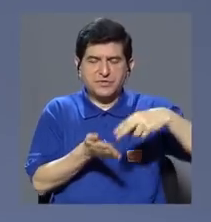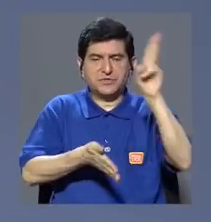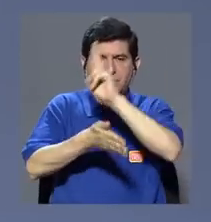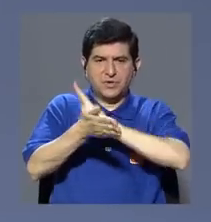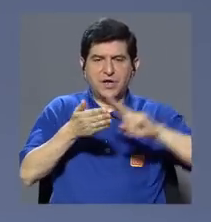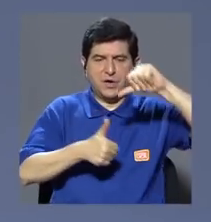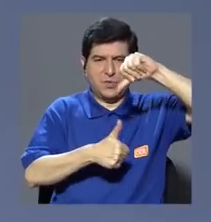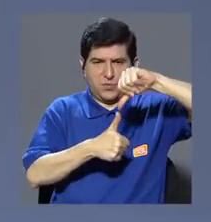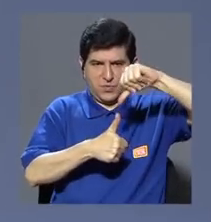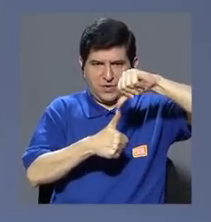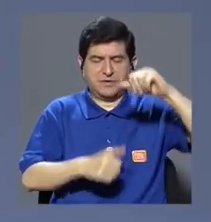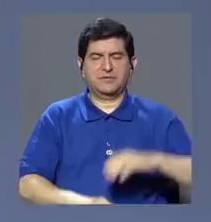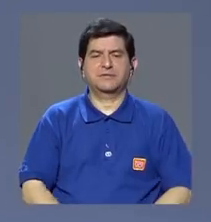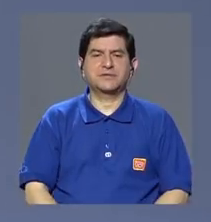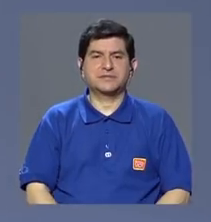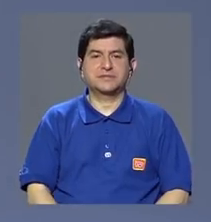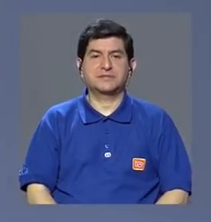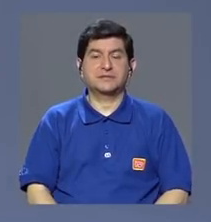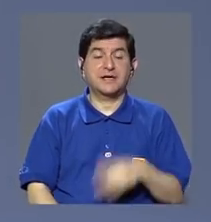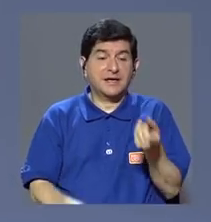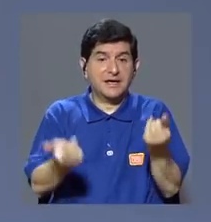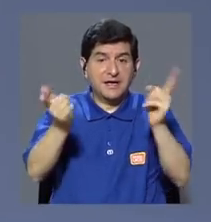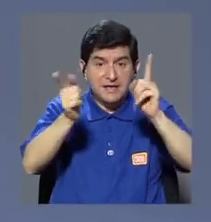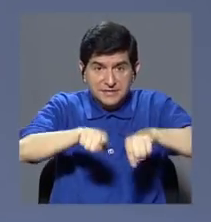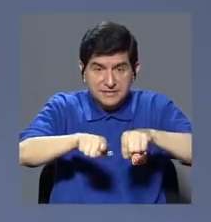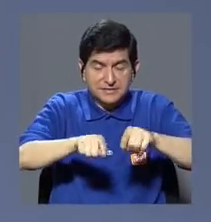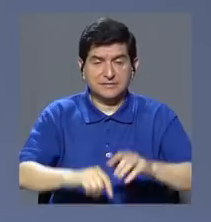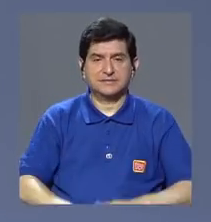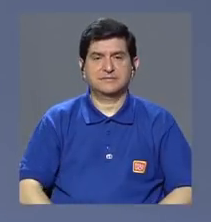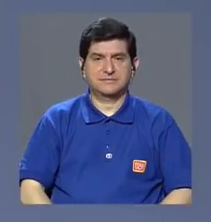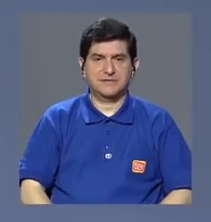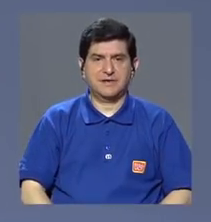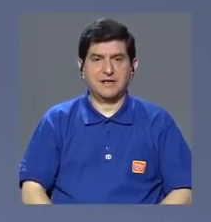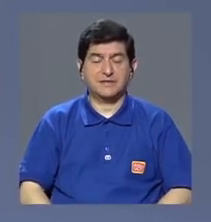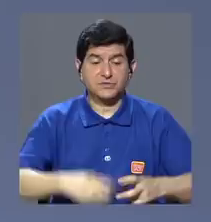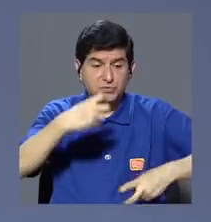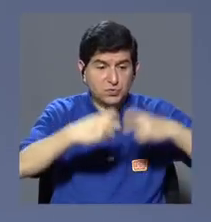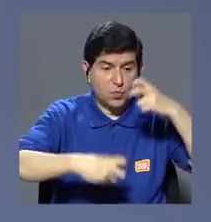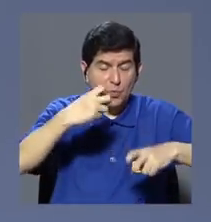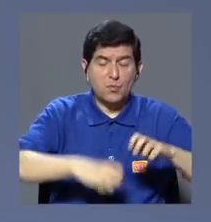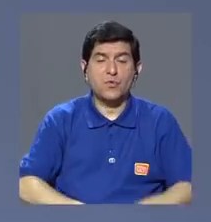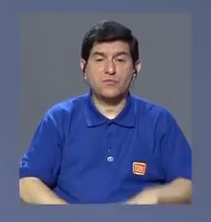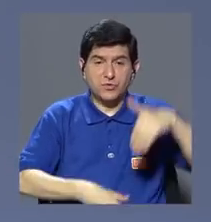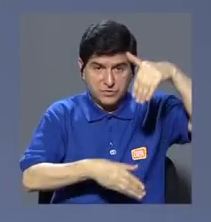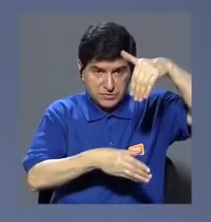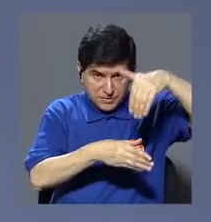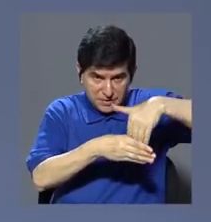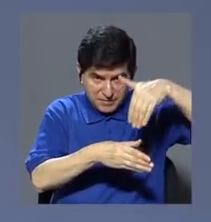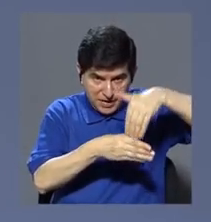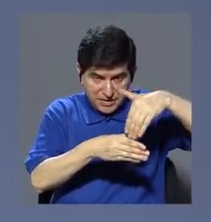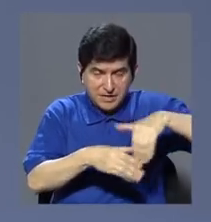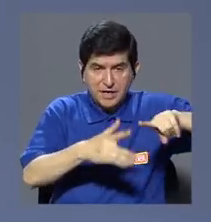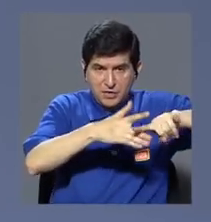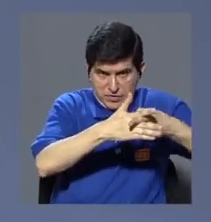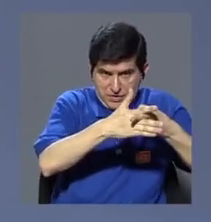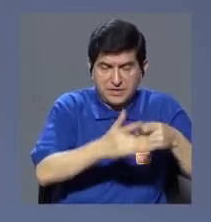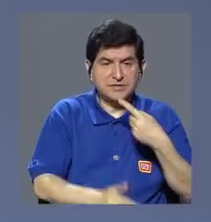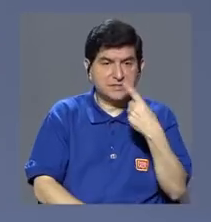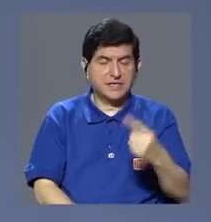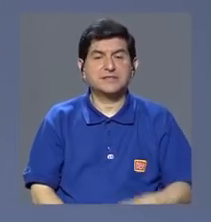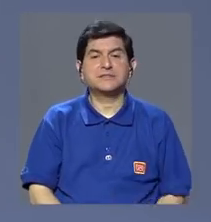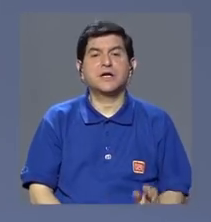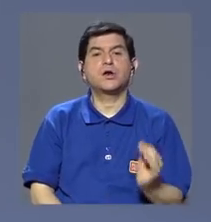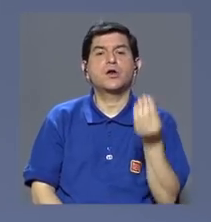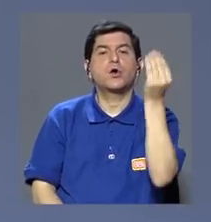centroamericana uca donde casualmente detona este conflicto interno nos explica que la